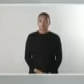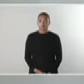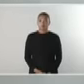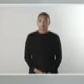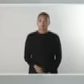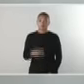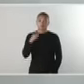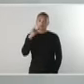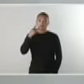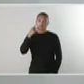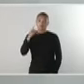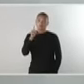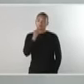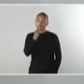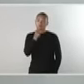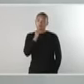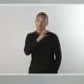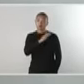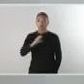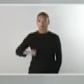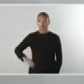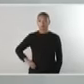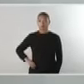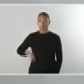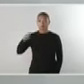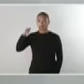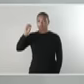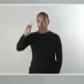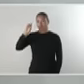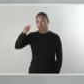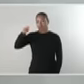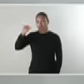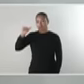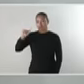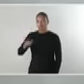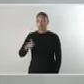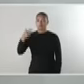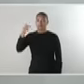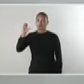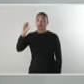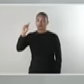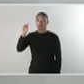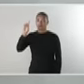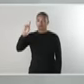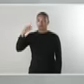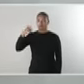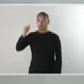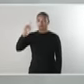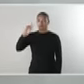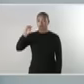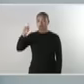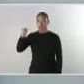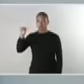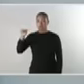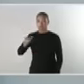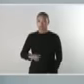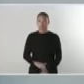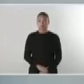tiene el uso de la palabra por un minuto el candidato del partido Morena Héctor Martín Garza González